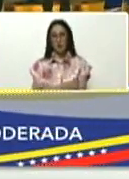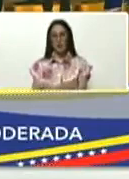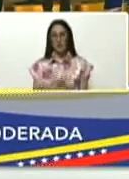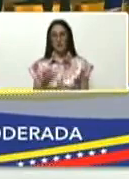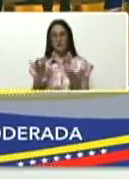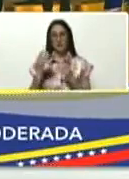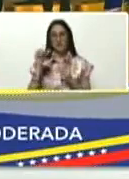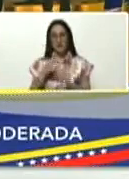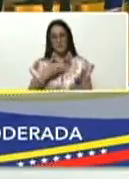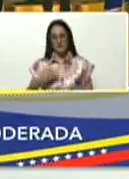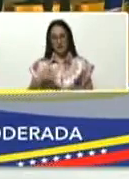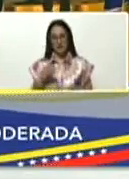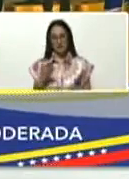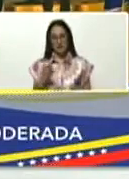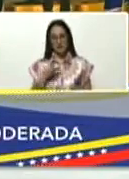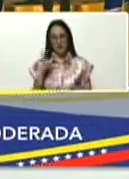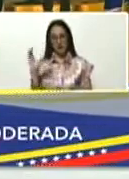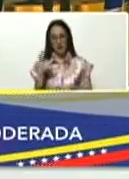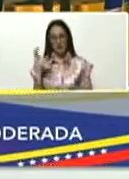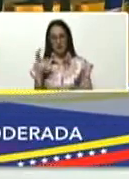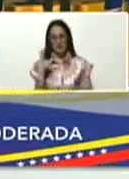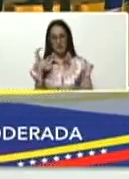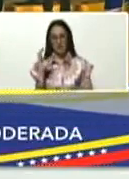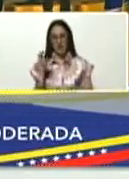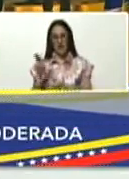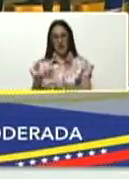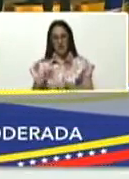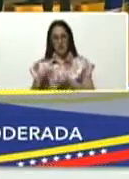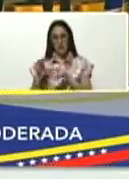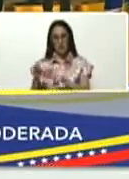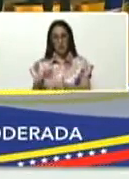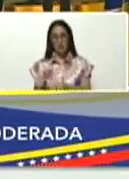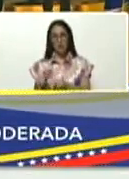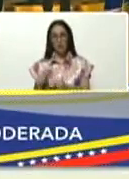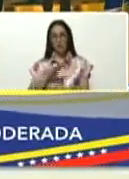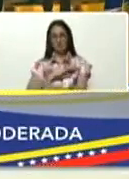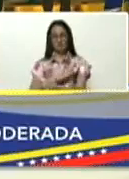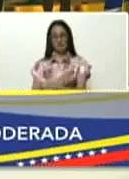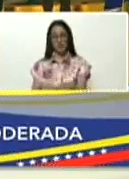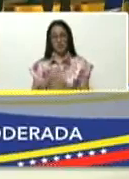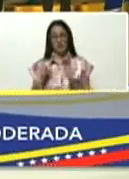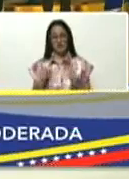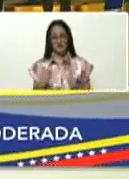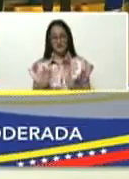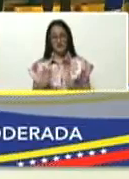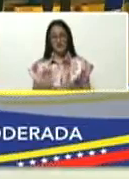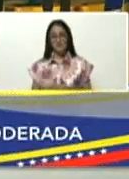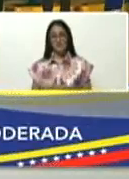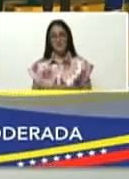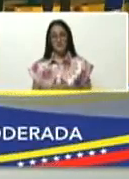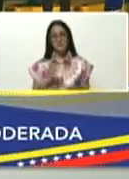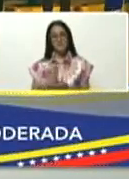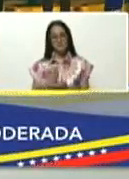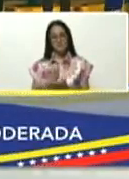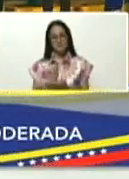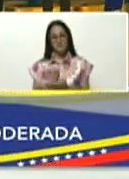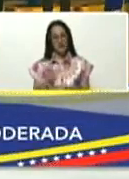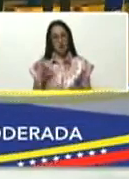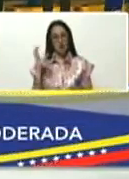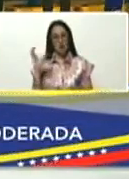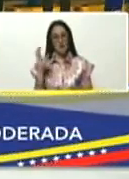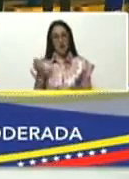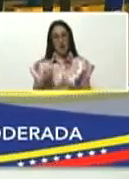comentaba el presidente Petro, una agricultura que tiene un potencial gigantesco, como siempre ha tenido Colombia. Colombia